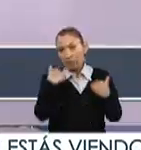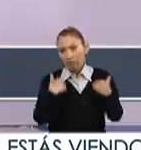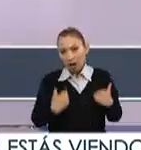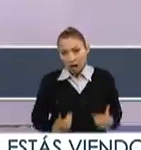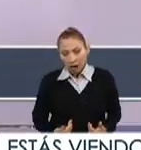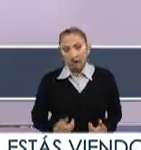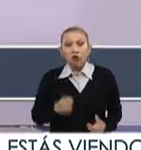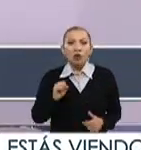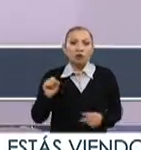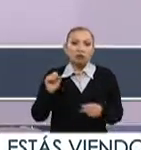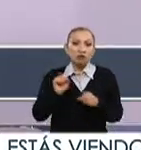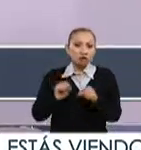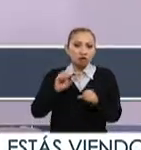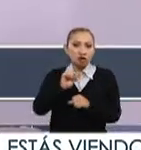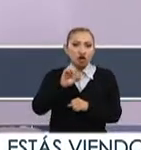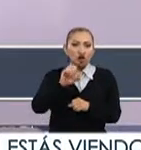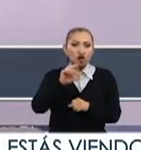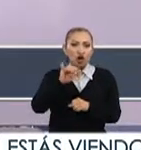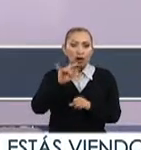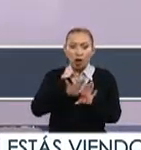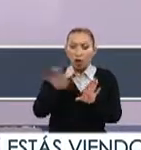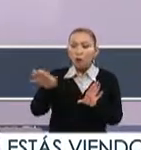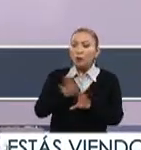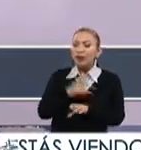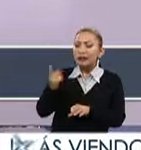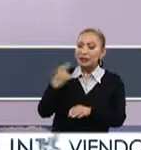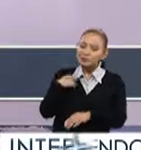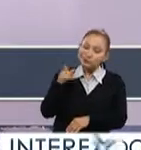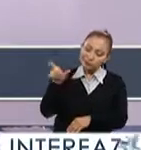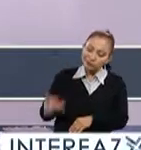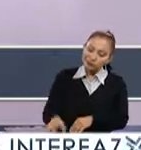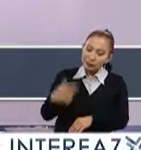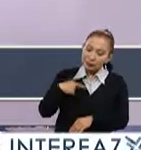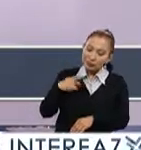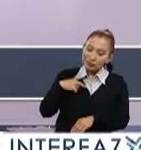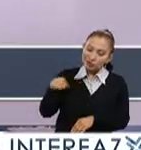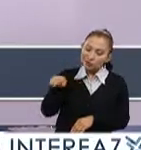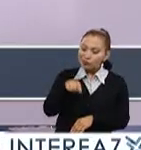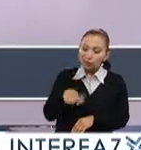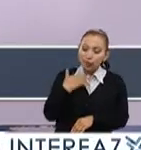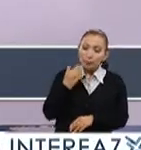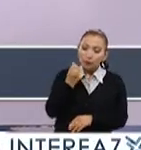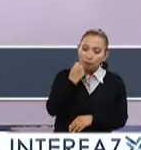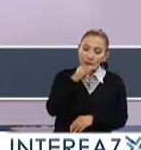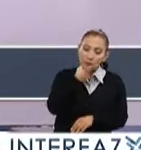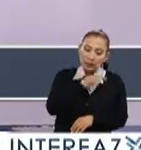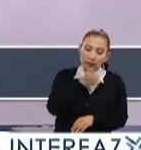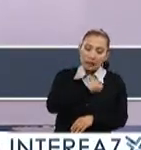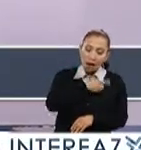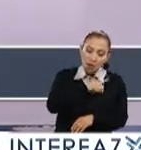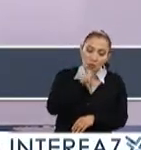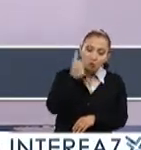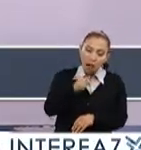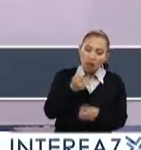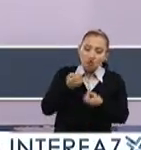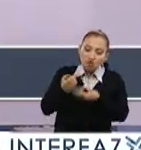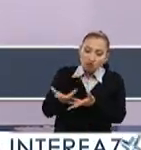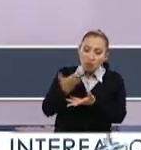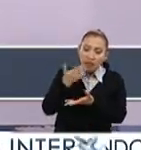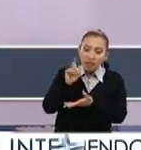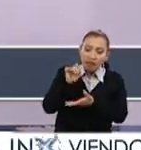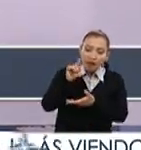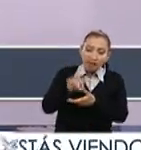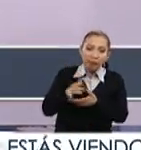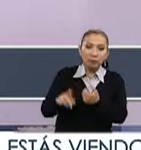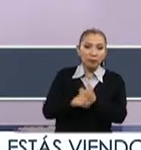humana o incluso sociología, ¿no? Entender cómo es que funcionan las diferentes dinámicas sociales para que finalmente se llegue a tener un problema